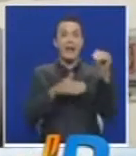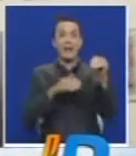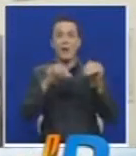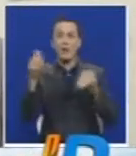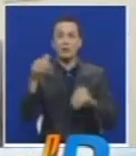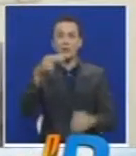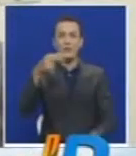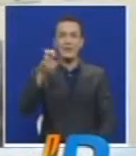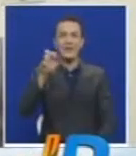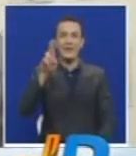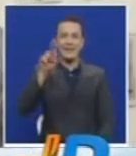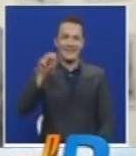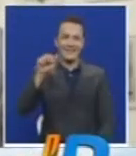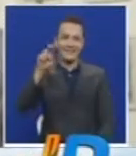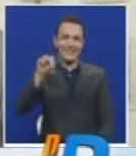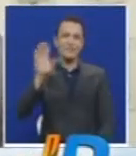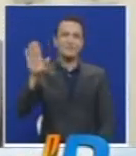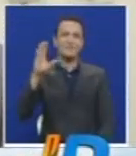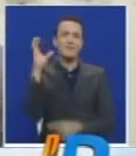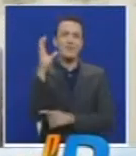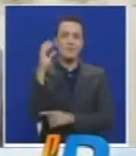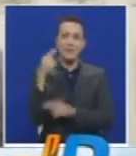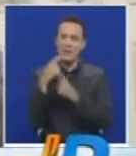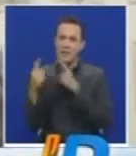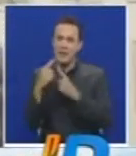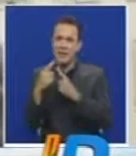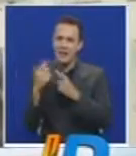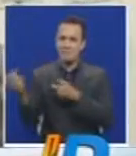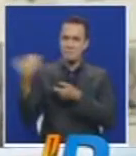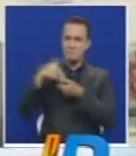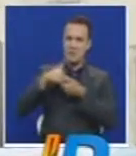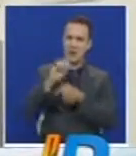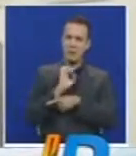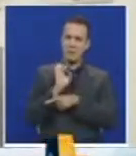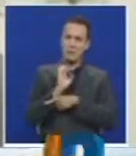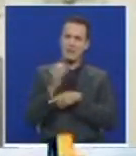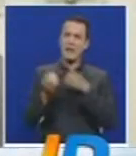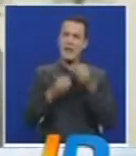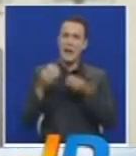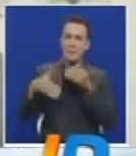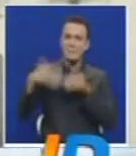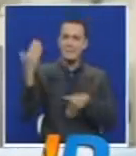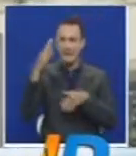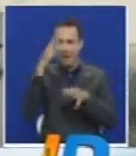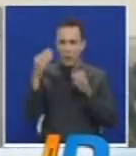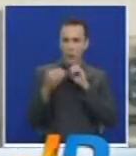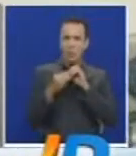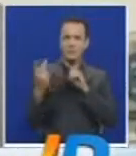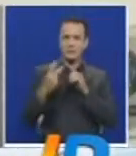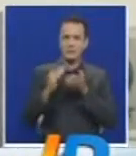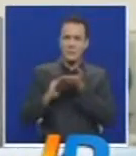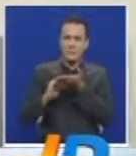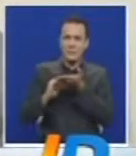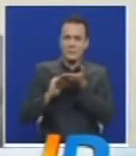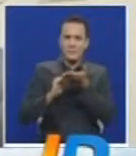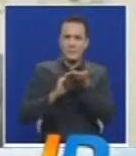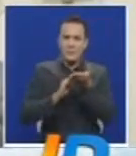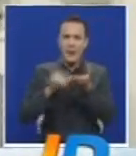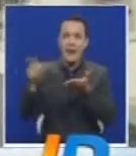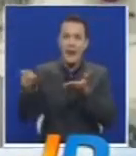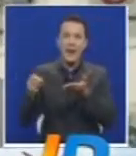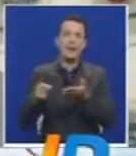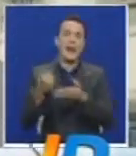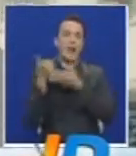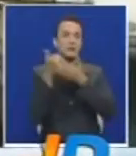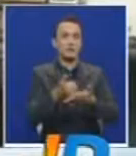Nos pusimos de acuerdo inmediatamente y vino a nuestro país y empezamos un proceso que nos llevó a nuestro primer mundial